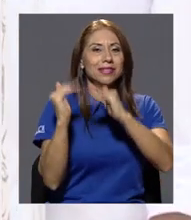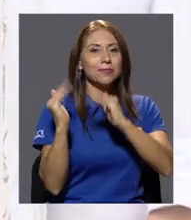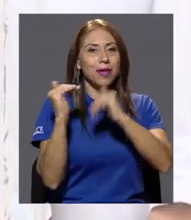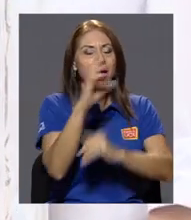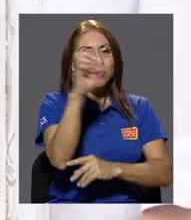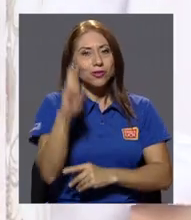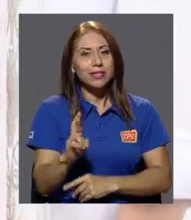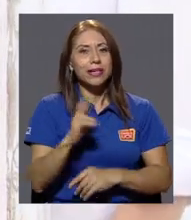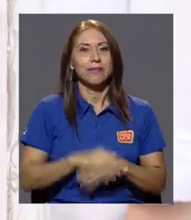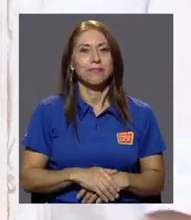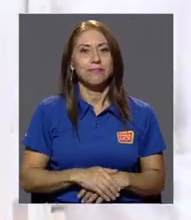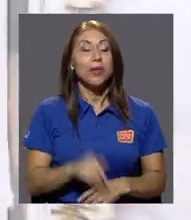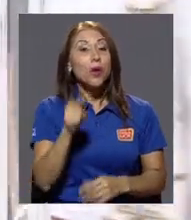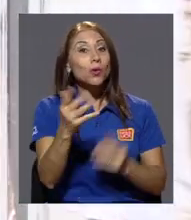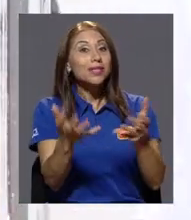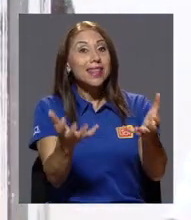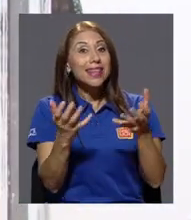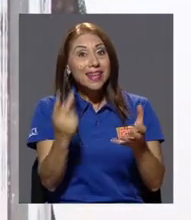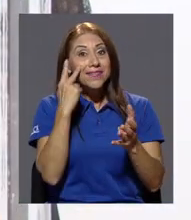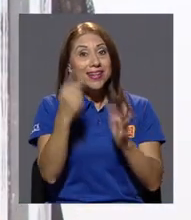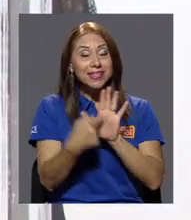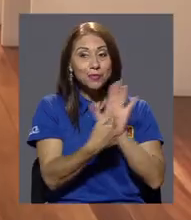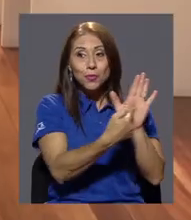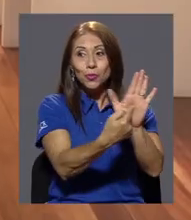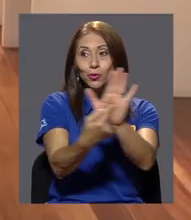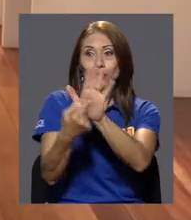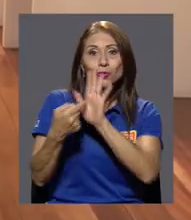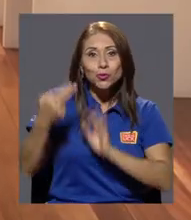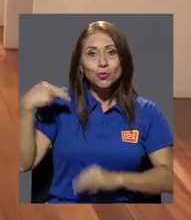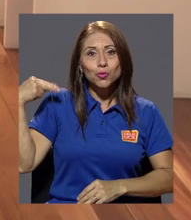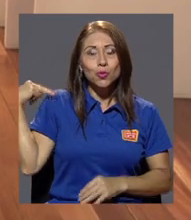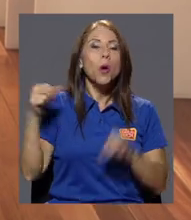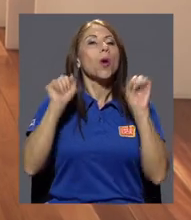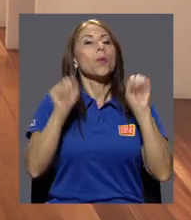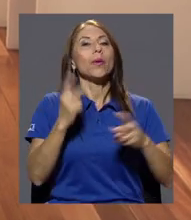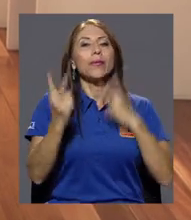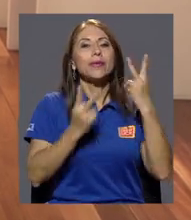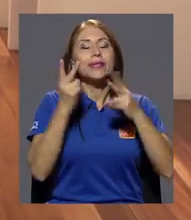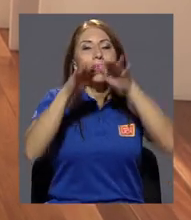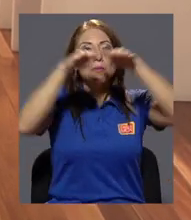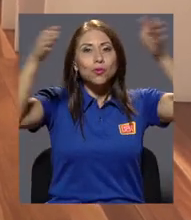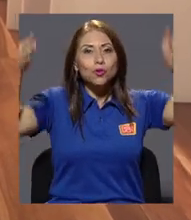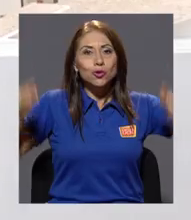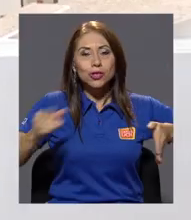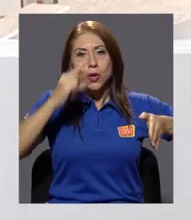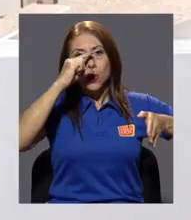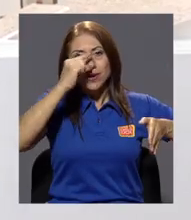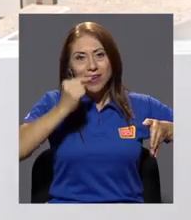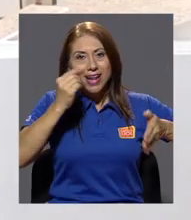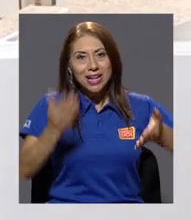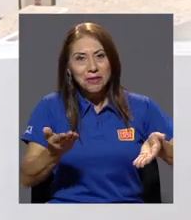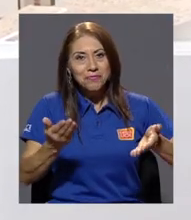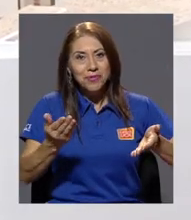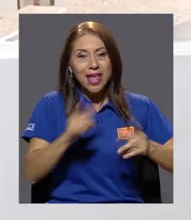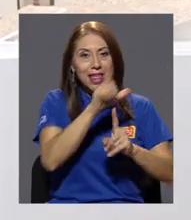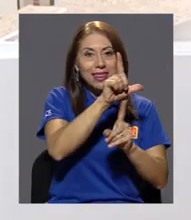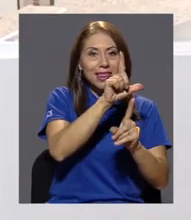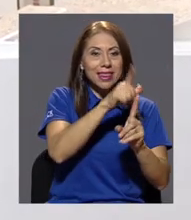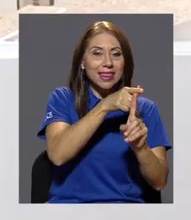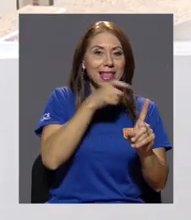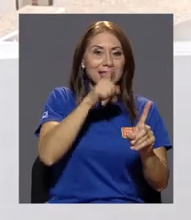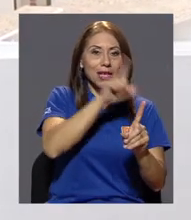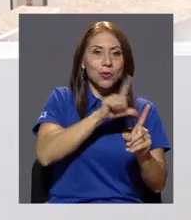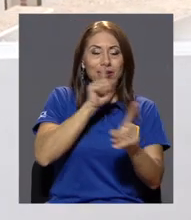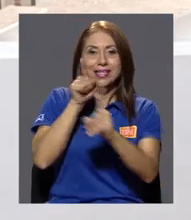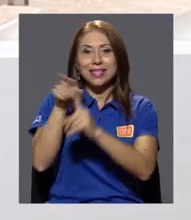Rica. Si usted desea ver esta exposición historiográfica, puede visitar el Museo Rafael Ángel Calderón Guardia, de lunes a